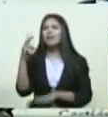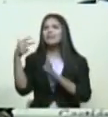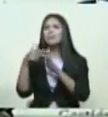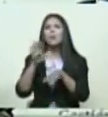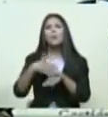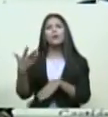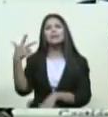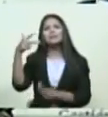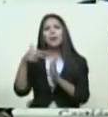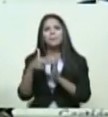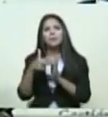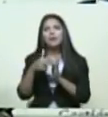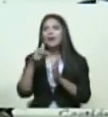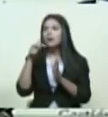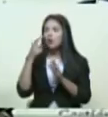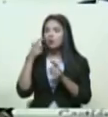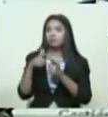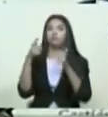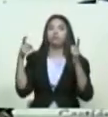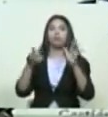que eran 3.000 cuando eran 12.000?